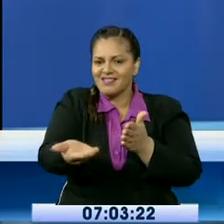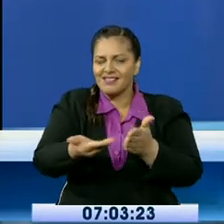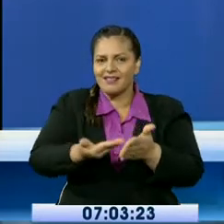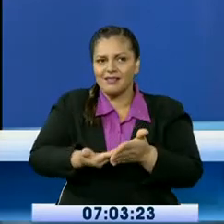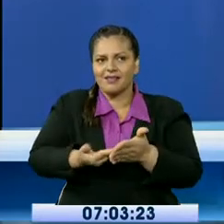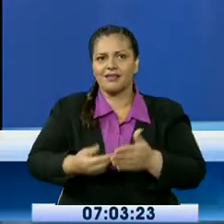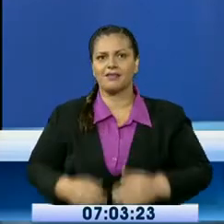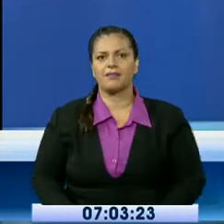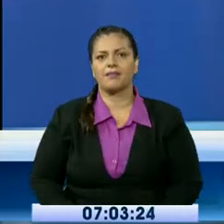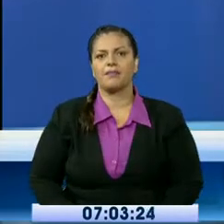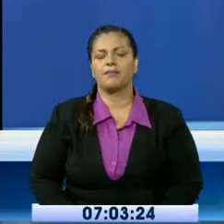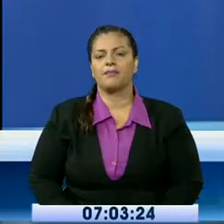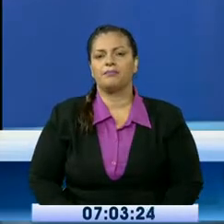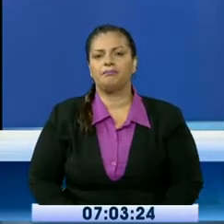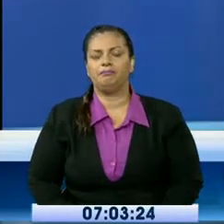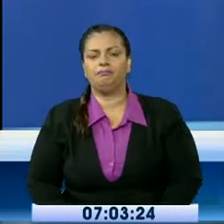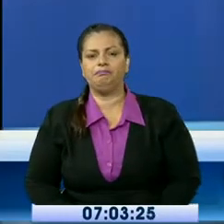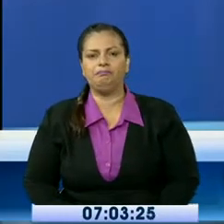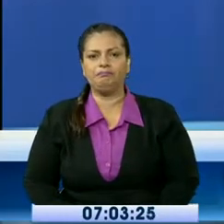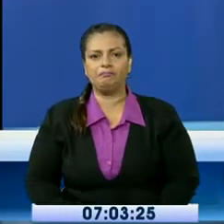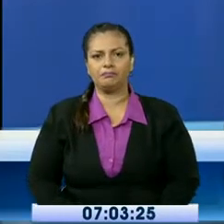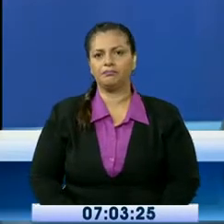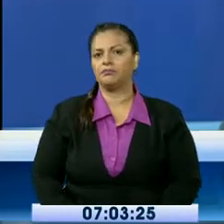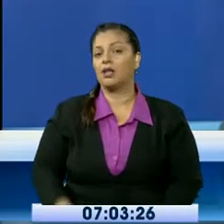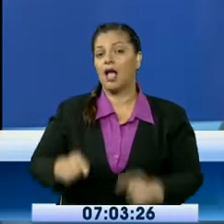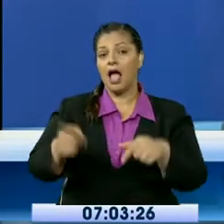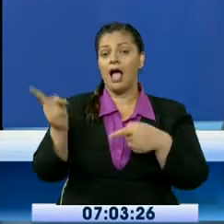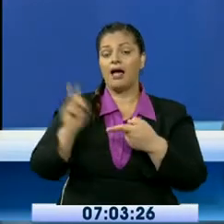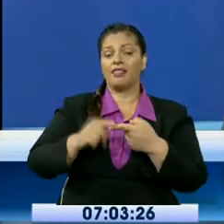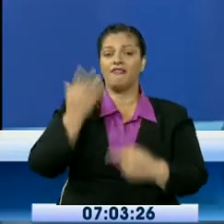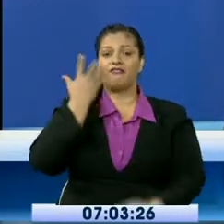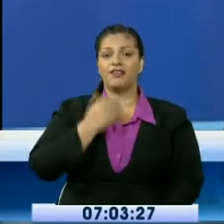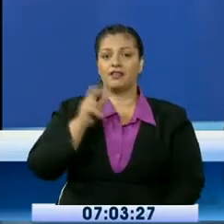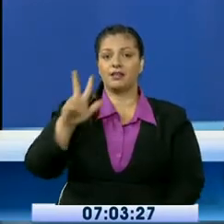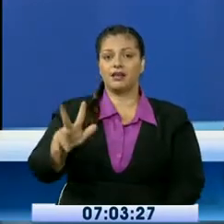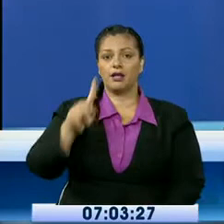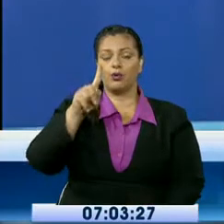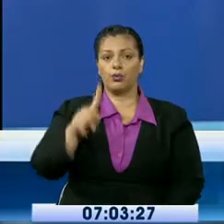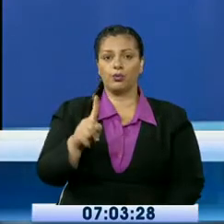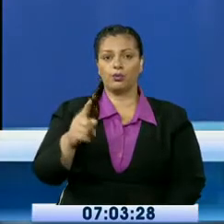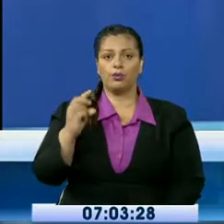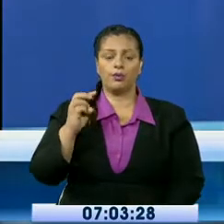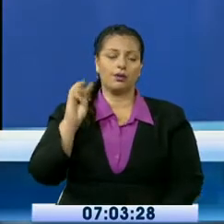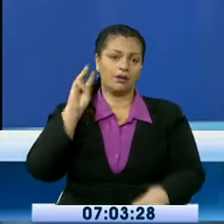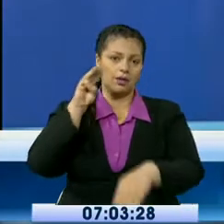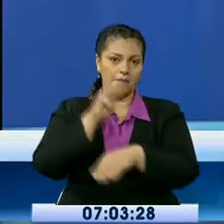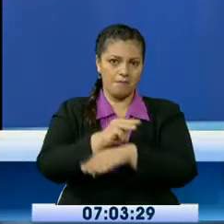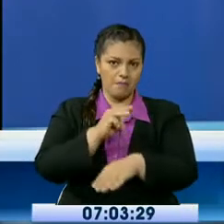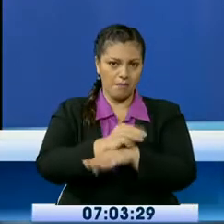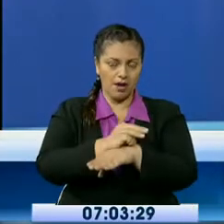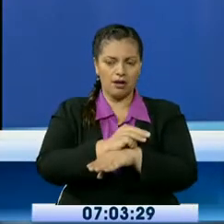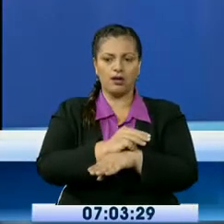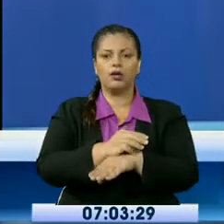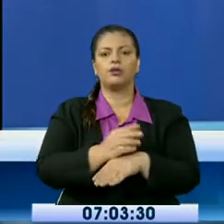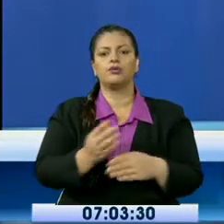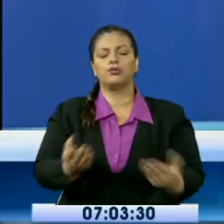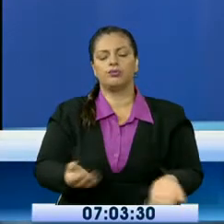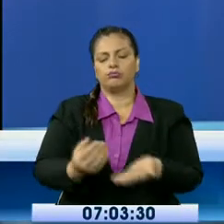venido cancelando por 1 punto o 2 puntos, dependiendo de cómo lo pagaron, desde septiembre del